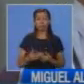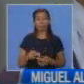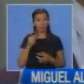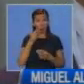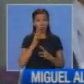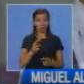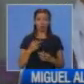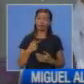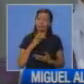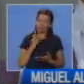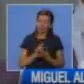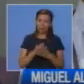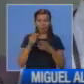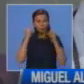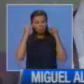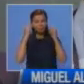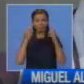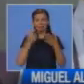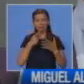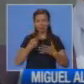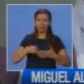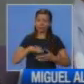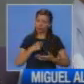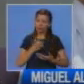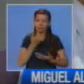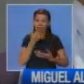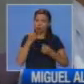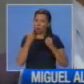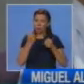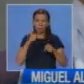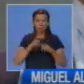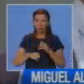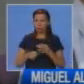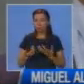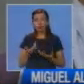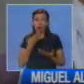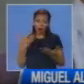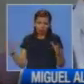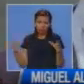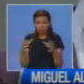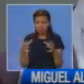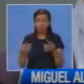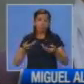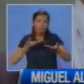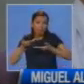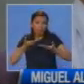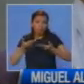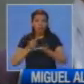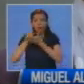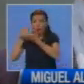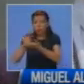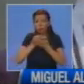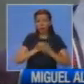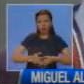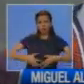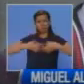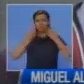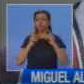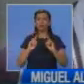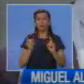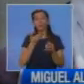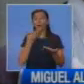excesos. Estar ahí ayudándonos unos a otros y sin violencia, siempre tratar de dialogar